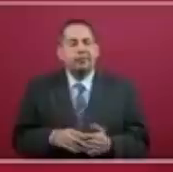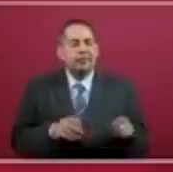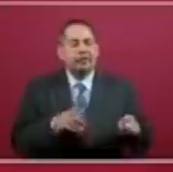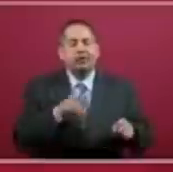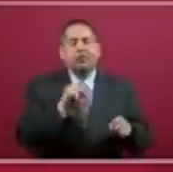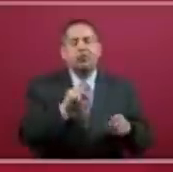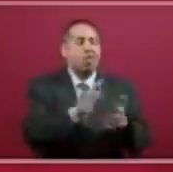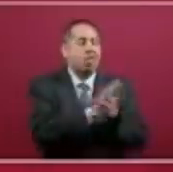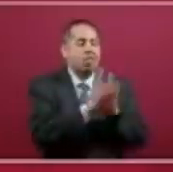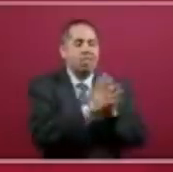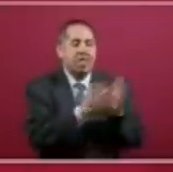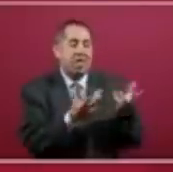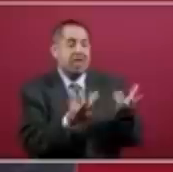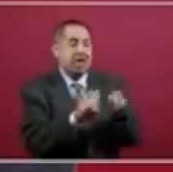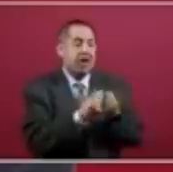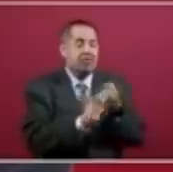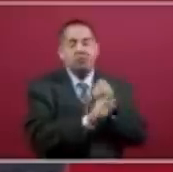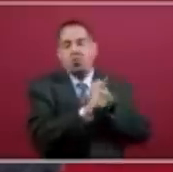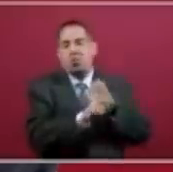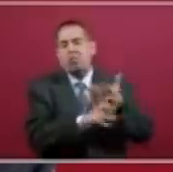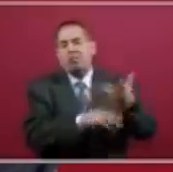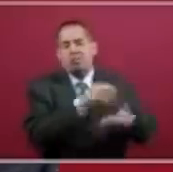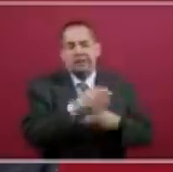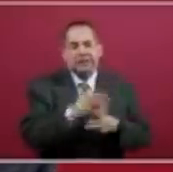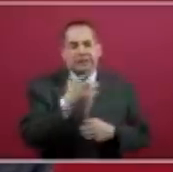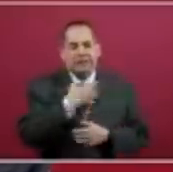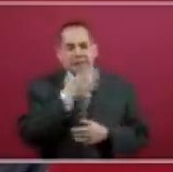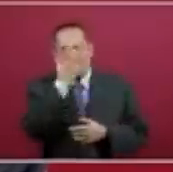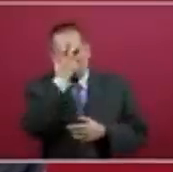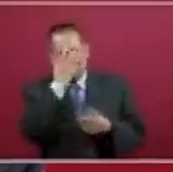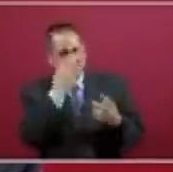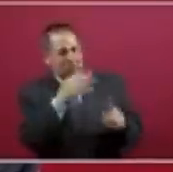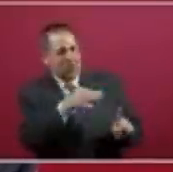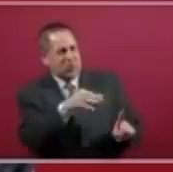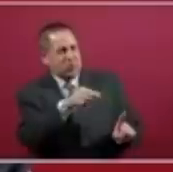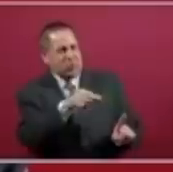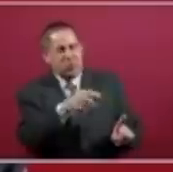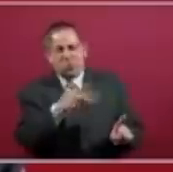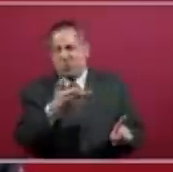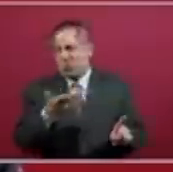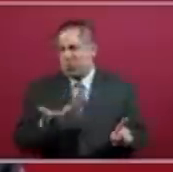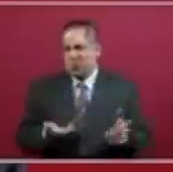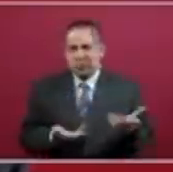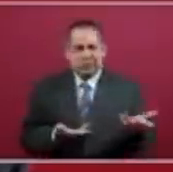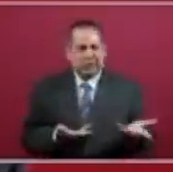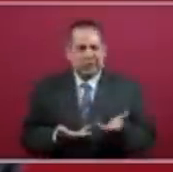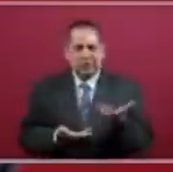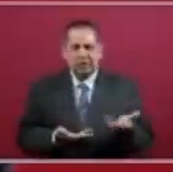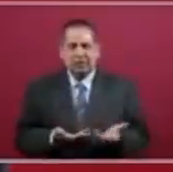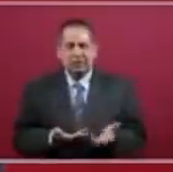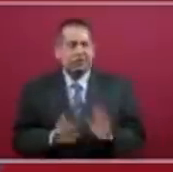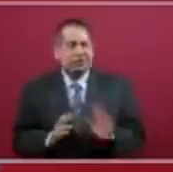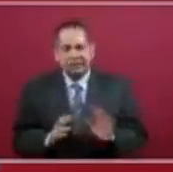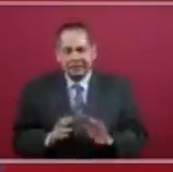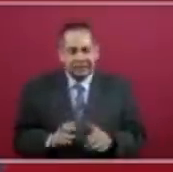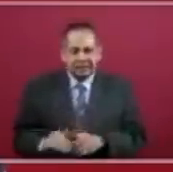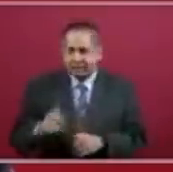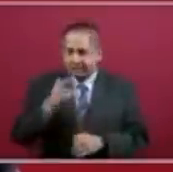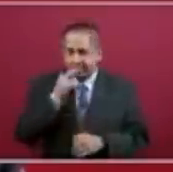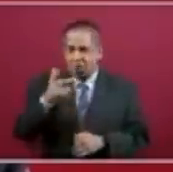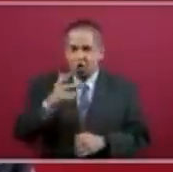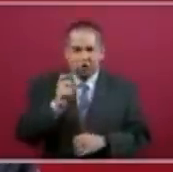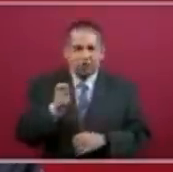problemas, riesgos, pero además la vergüenza, porque lo mejor es